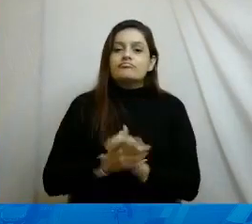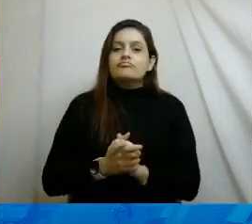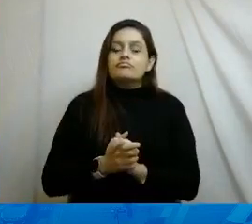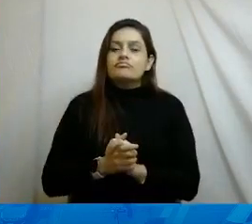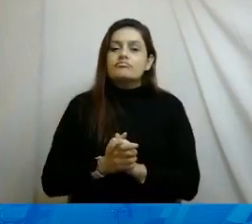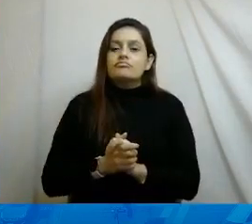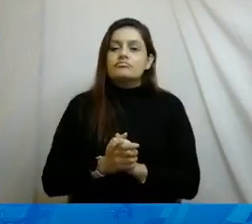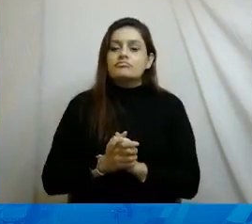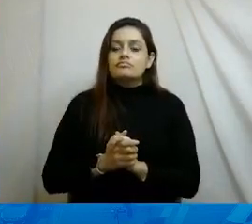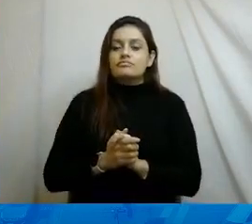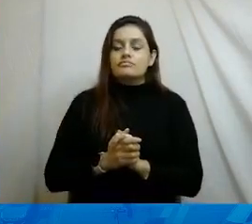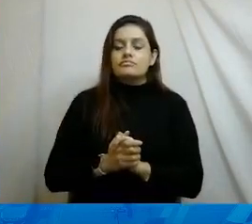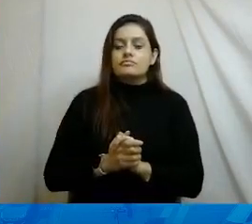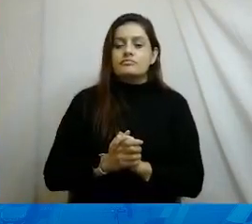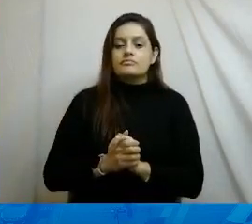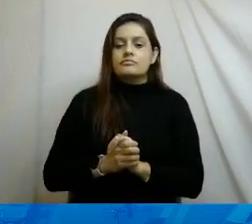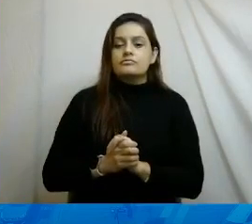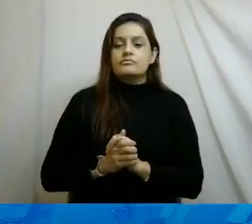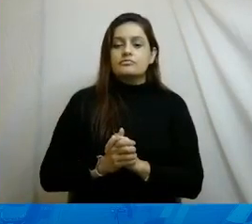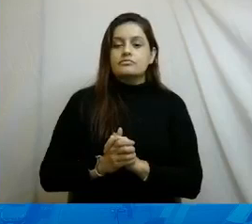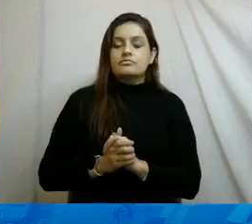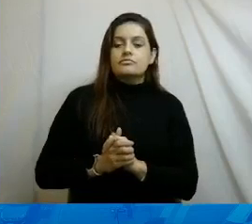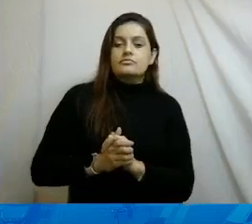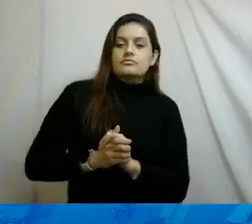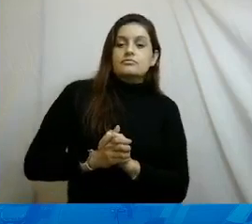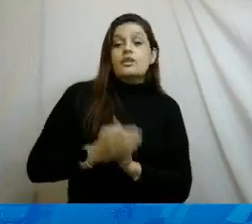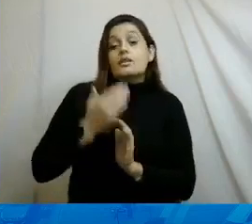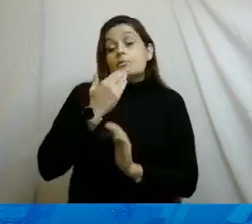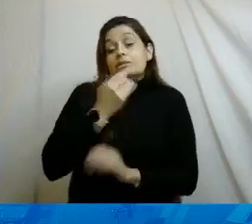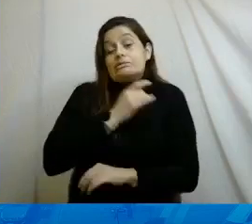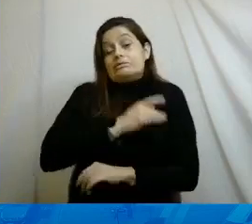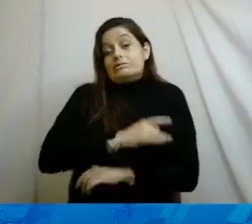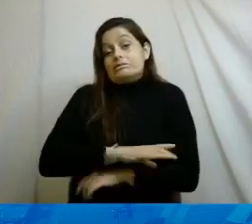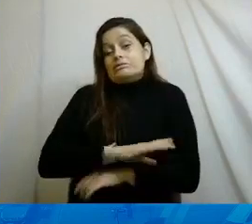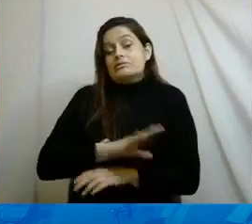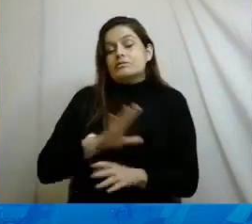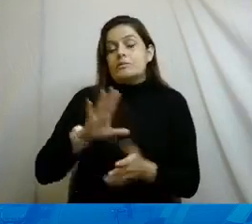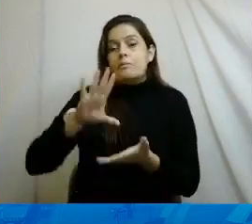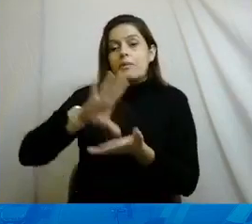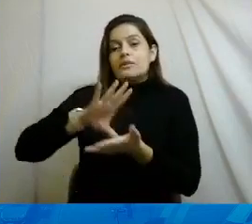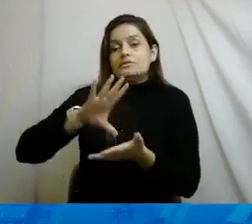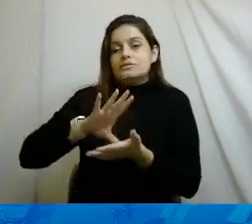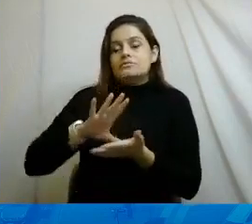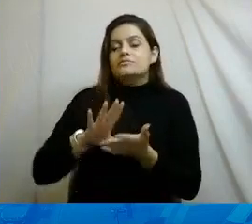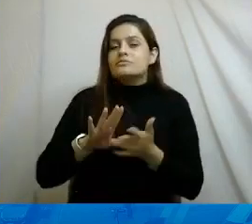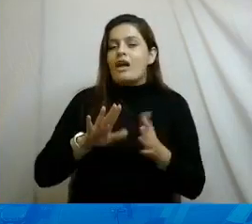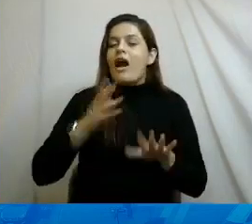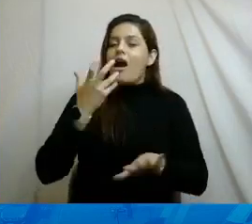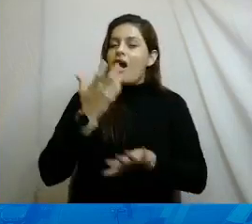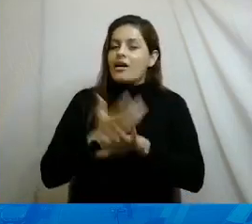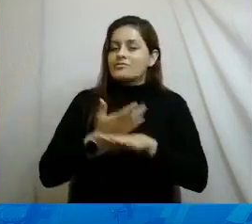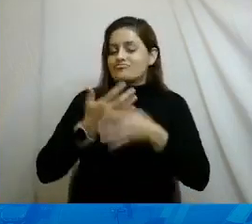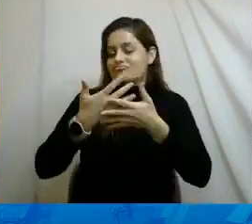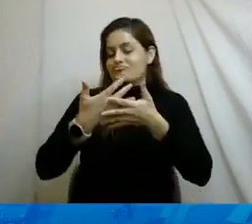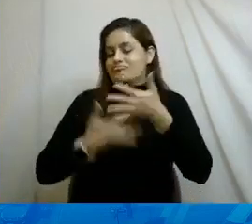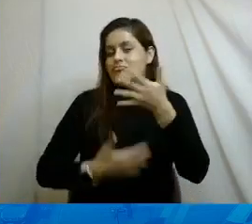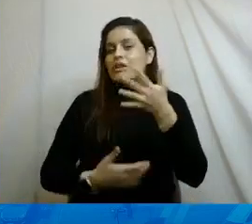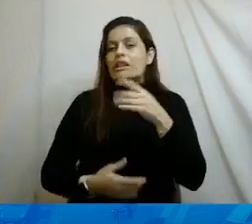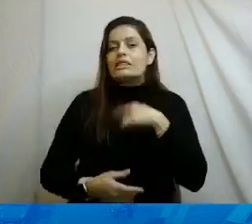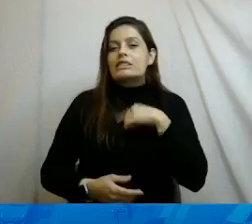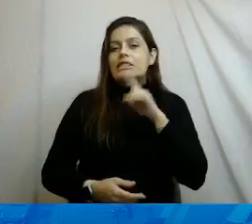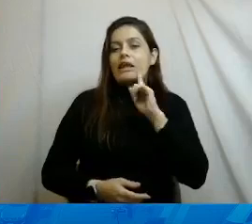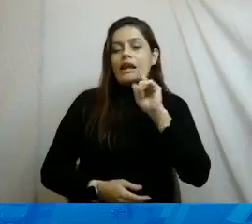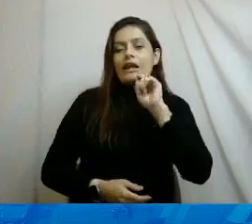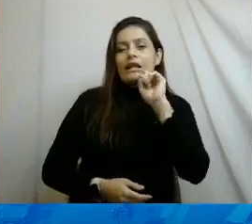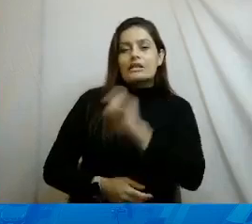ahí, y el estado en que tenemos también nuestro país. Yo creo que hay una crítica bien profunda